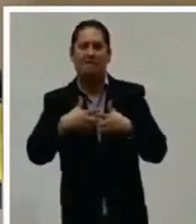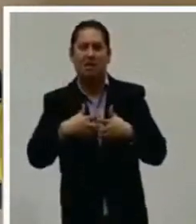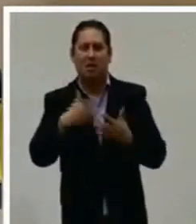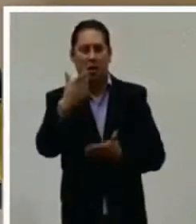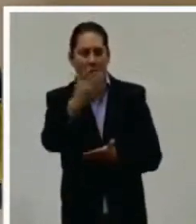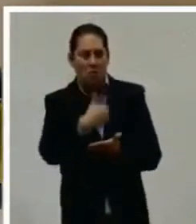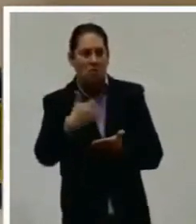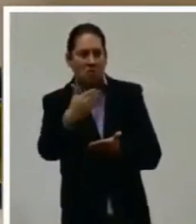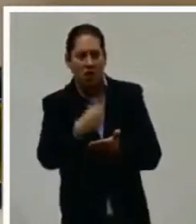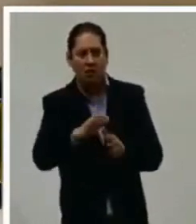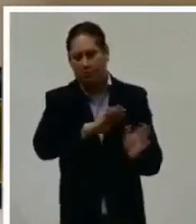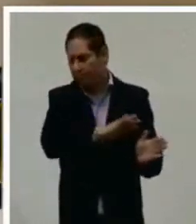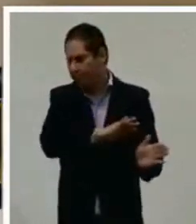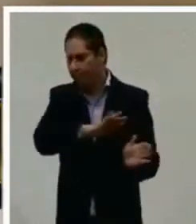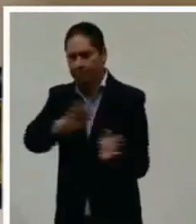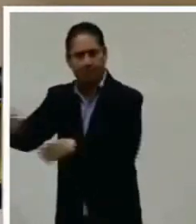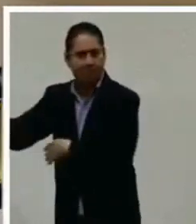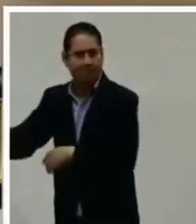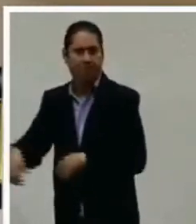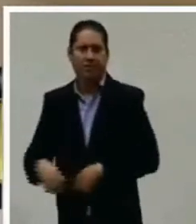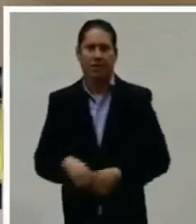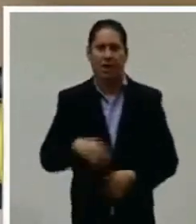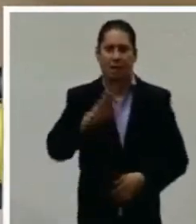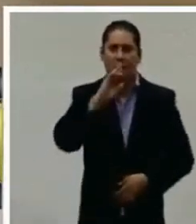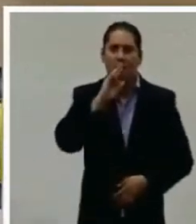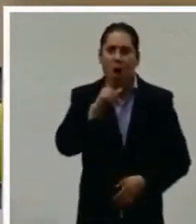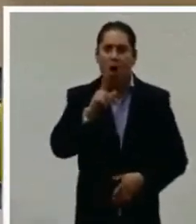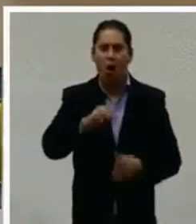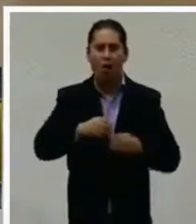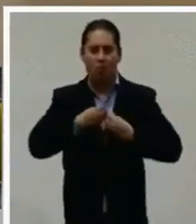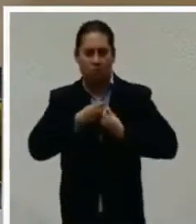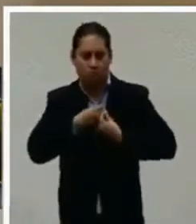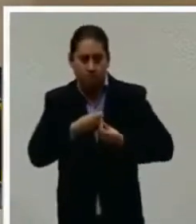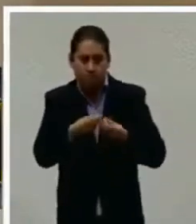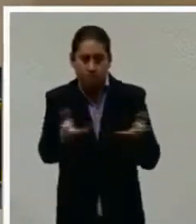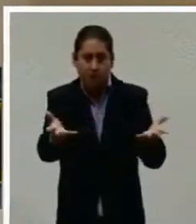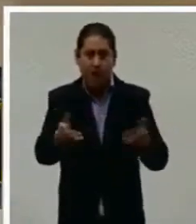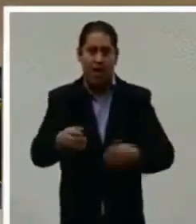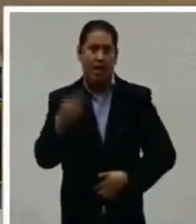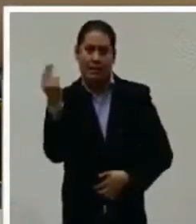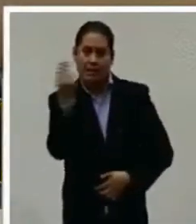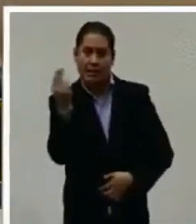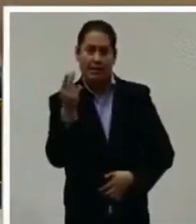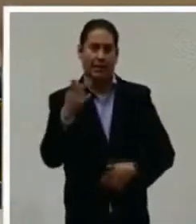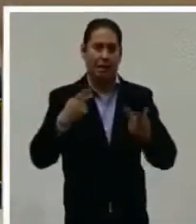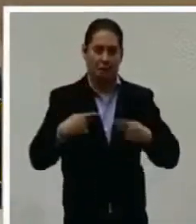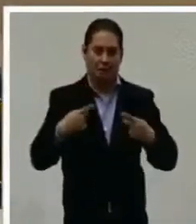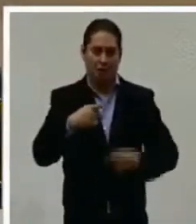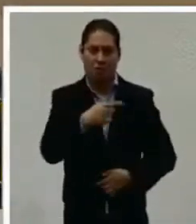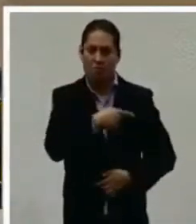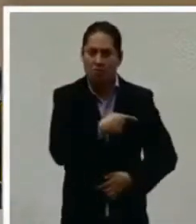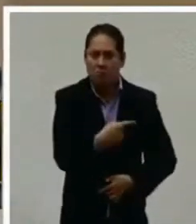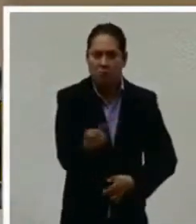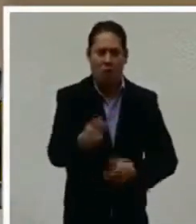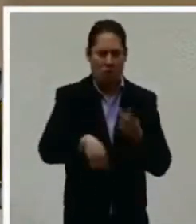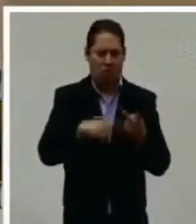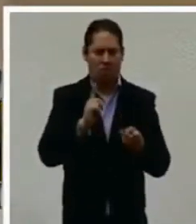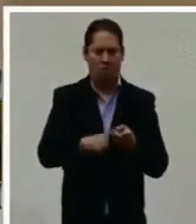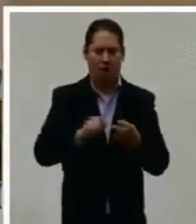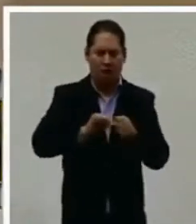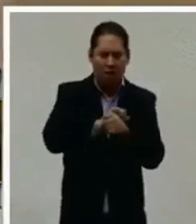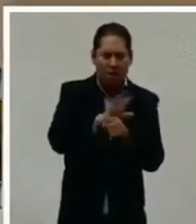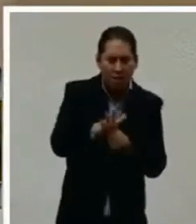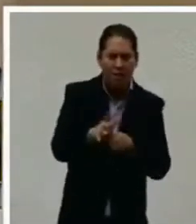a utilizar el recurso para servir a la gente, para atender las necesidades del pueblo, para atender